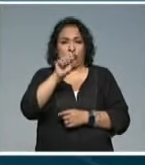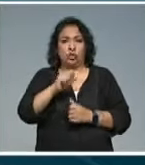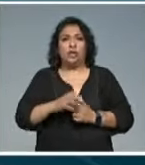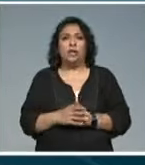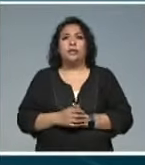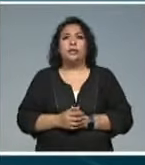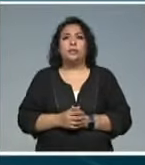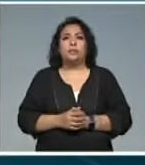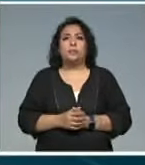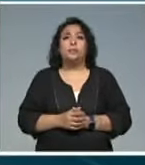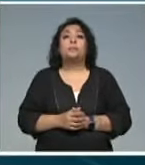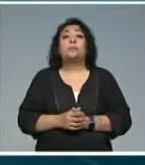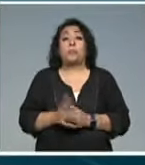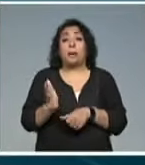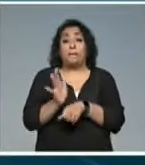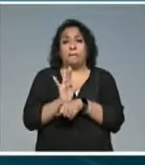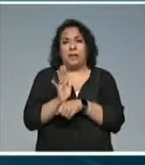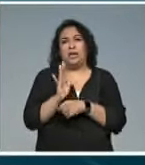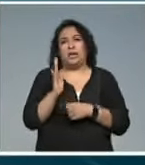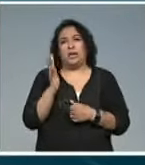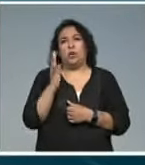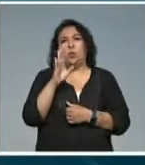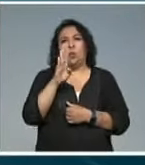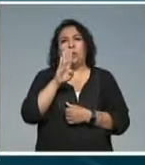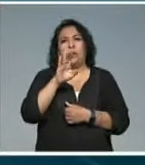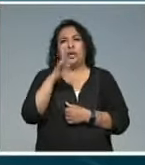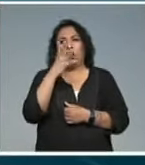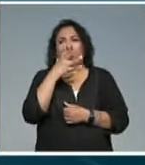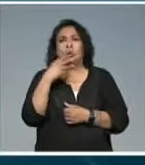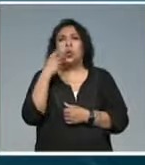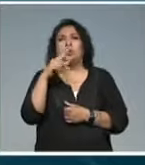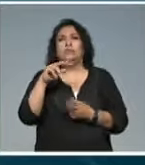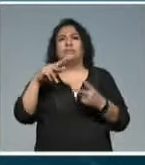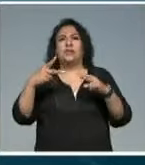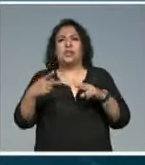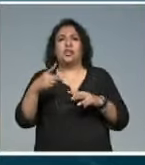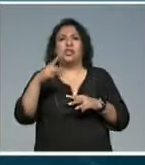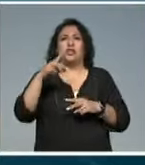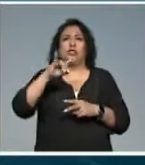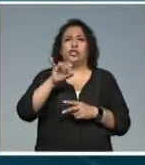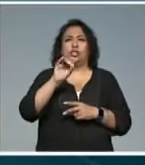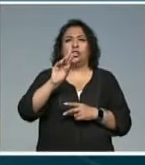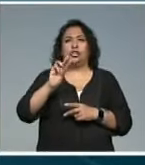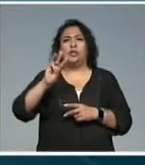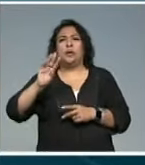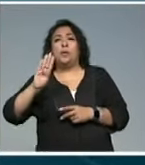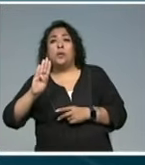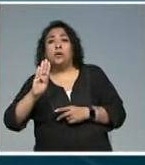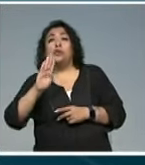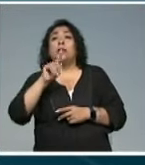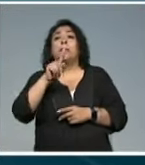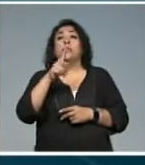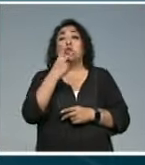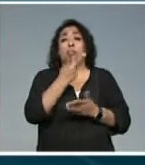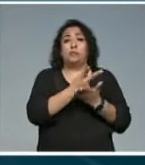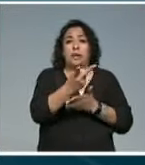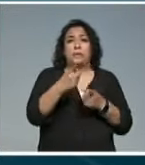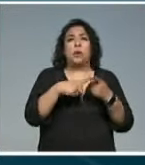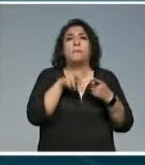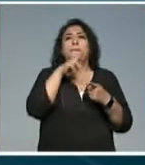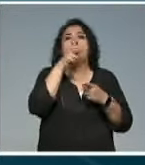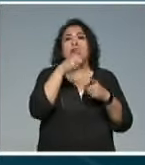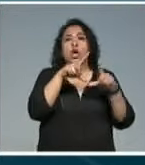Binoche. La película Rabillé Cournos versus George W. Bush se llevó dos premios, el de mejor guión y el de